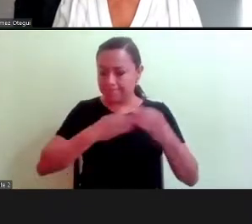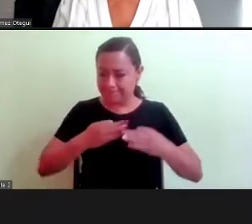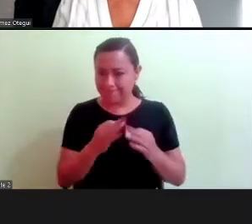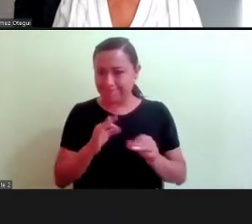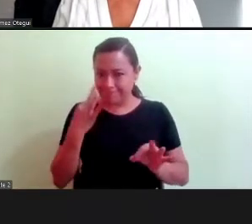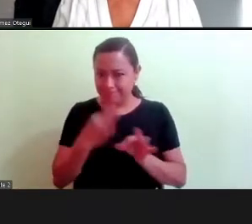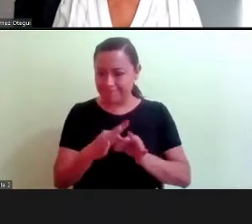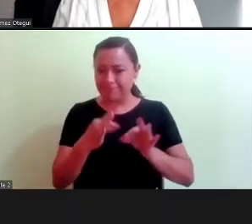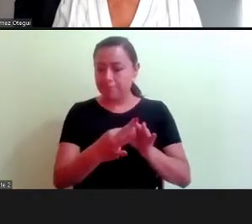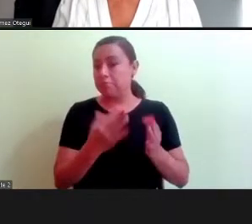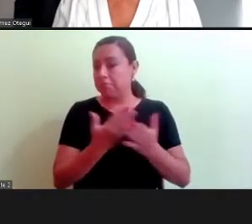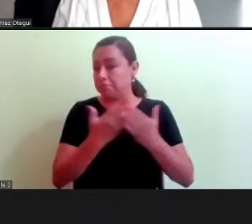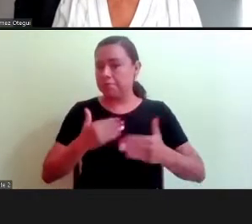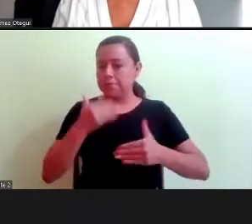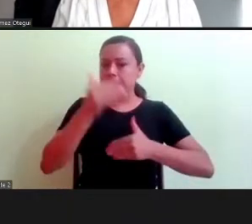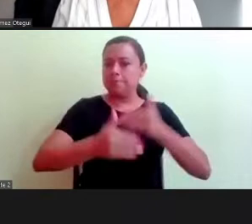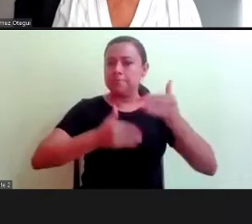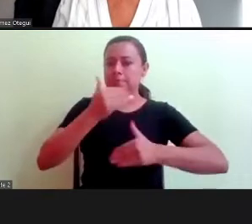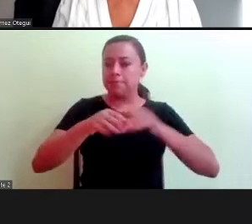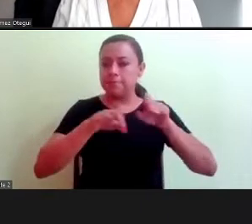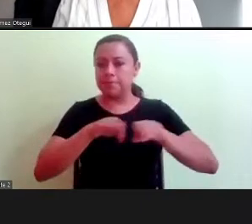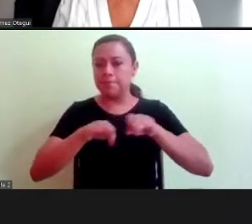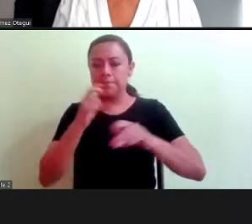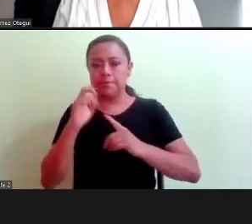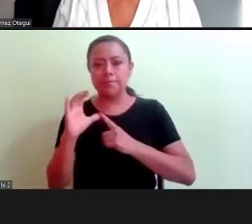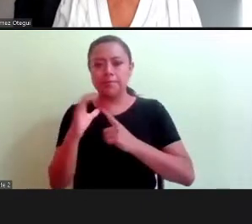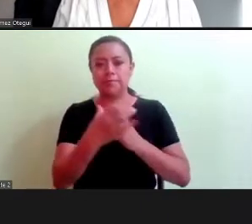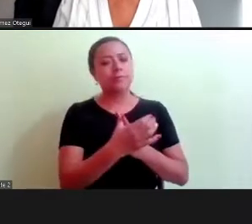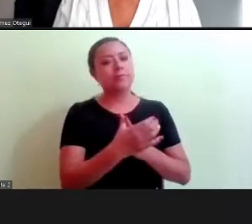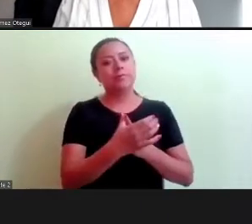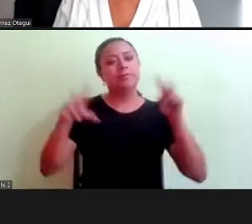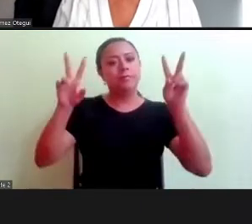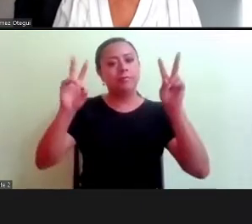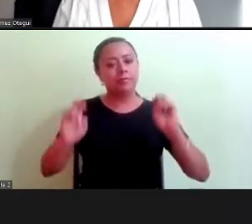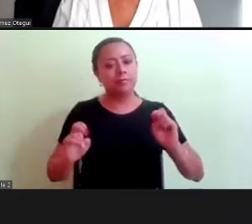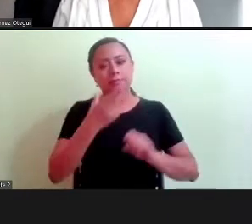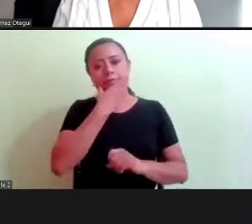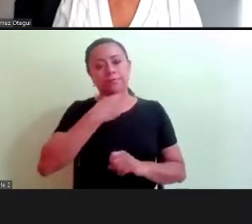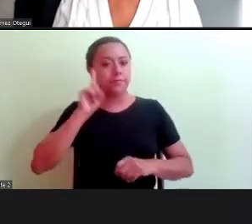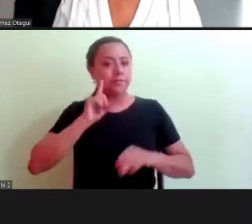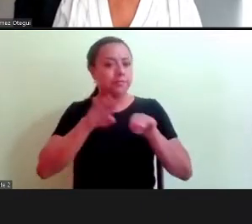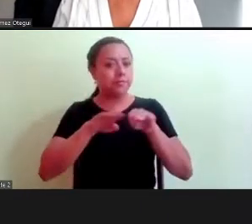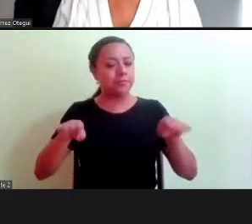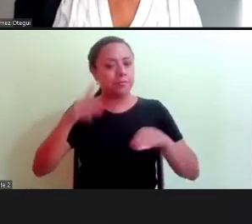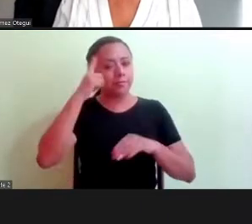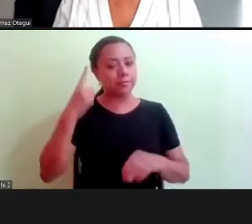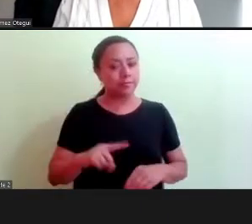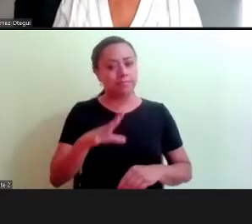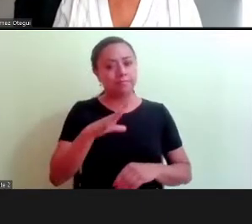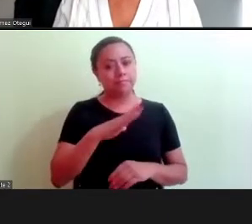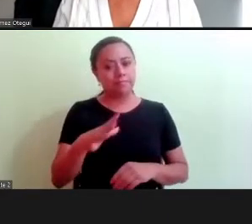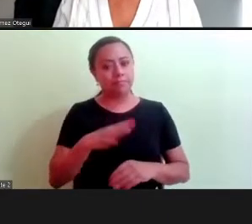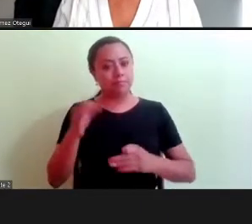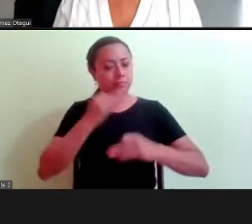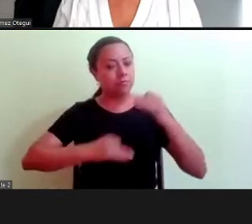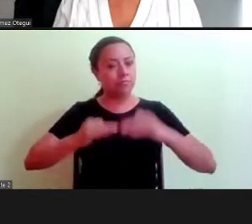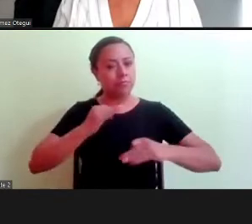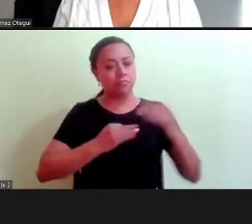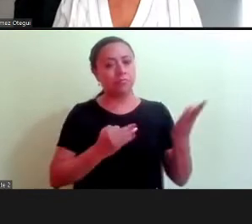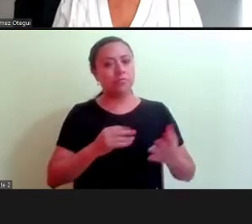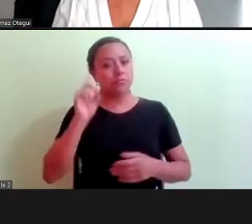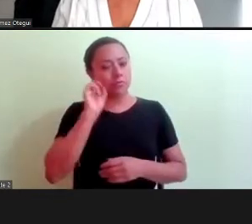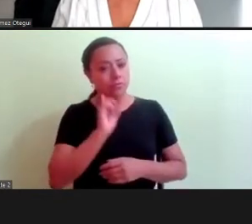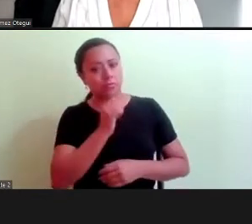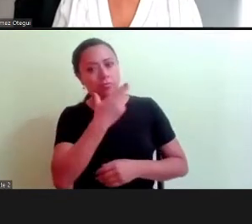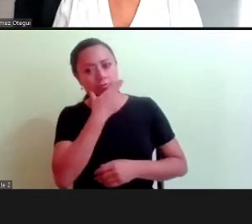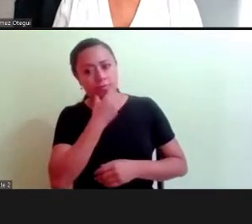generado derivados de los trabajos de esta Comisión de Materia de Igualdad de Género para lograr que tanto mujeres y hombres puedan